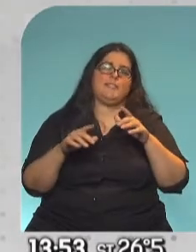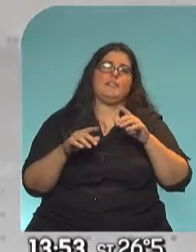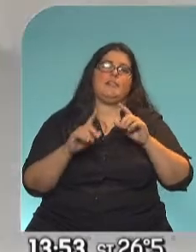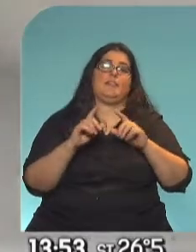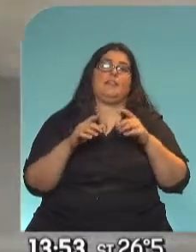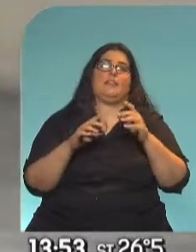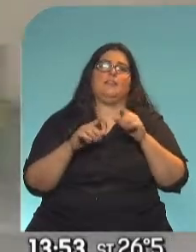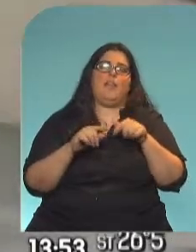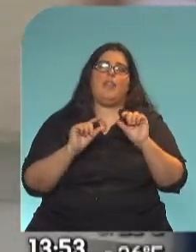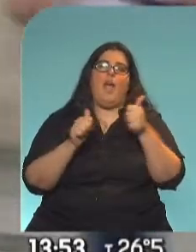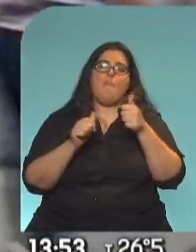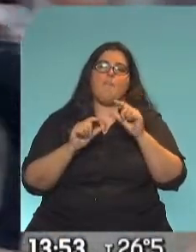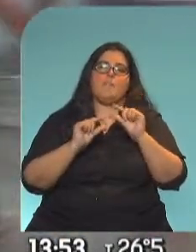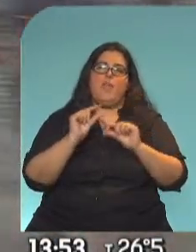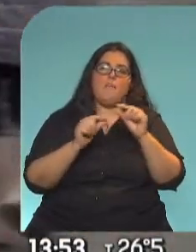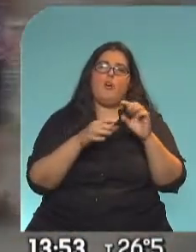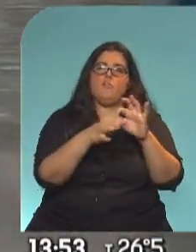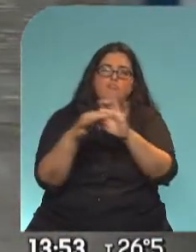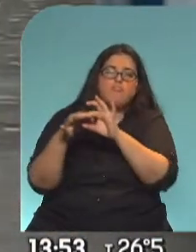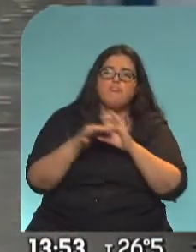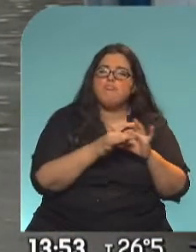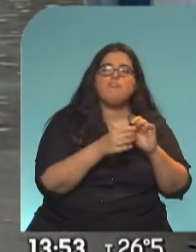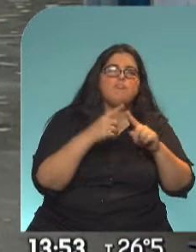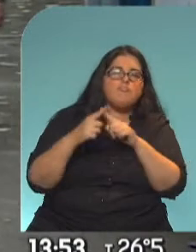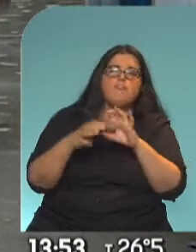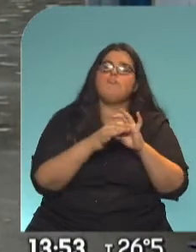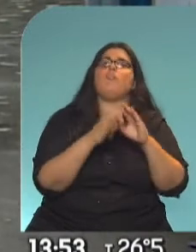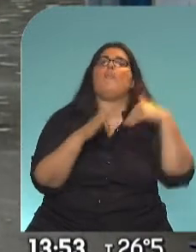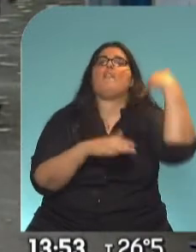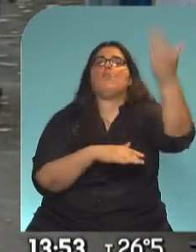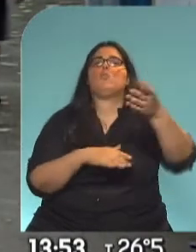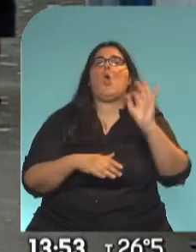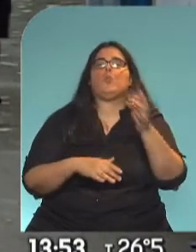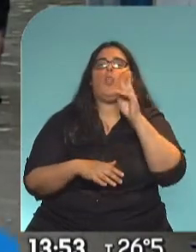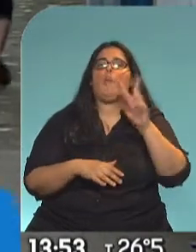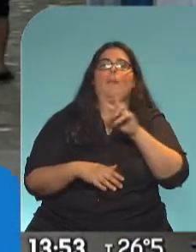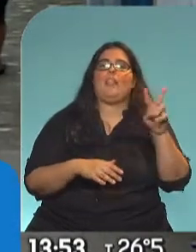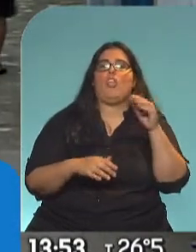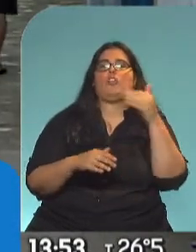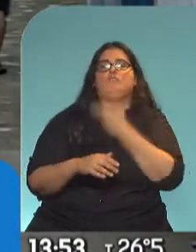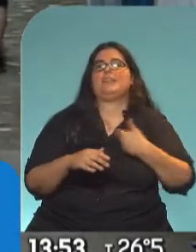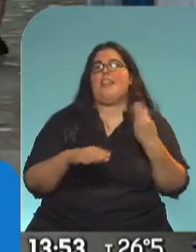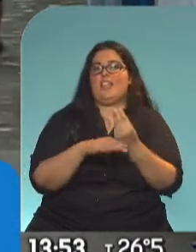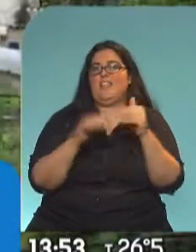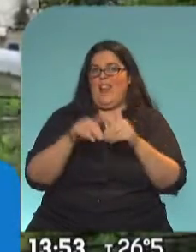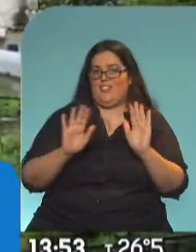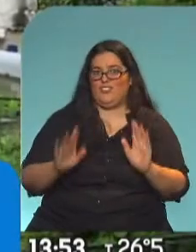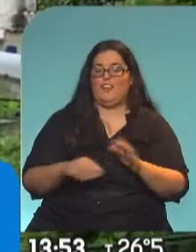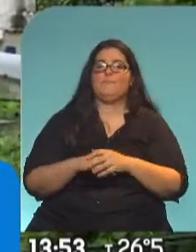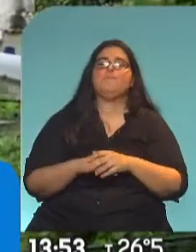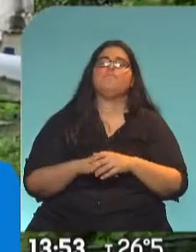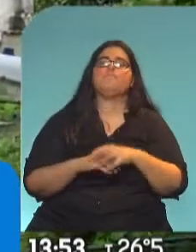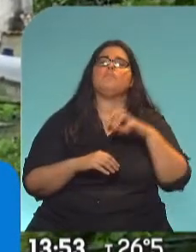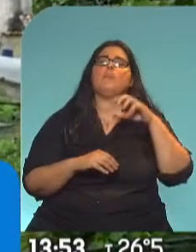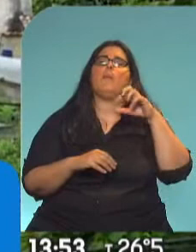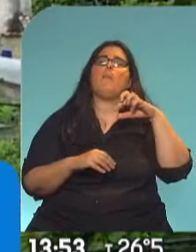las alianzas con vistas a las elecciones presidenciales de octubre del 2022. ¿Cómo sigue perdiendo respaldo el PSDB